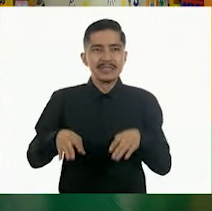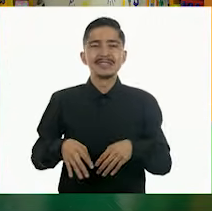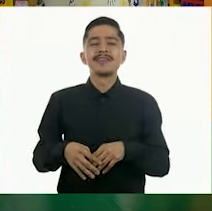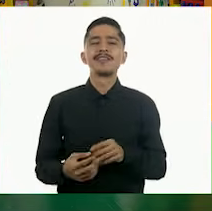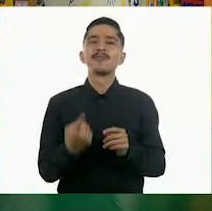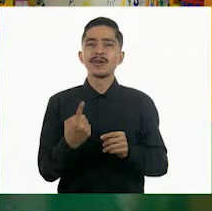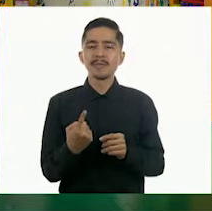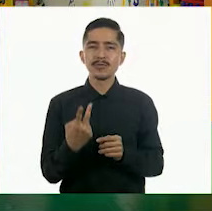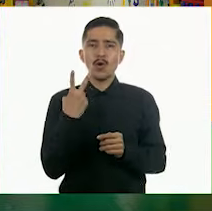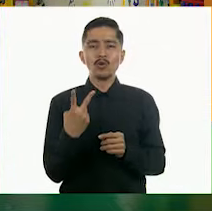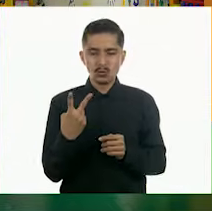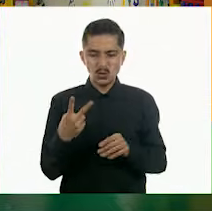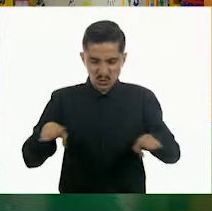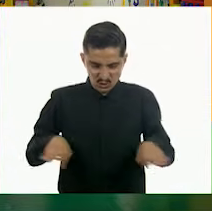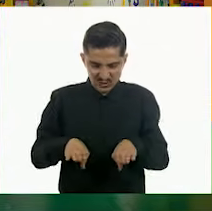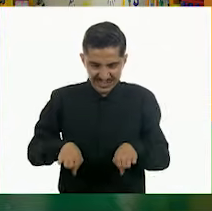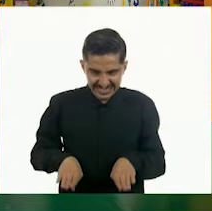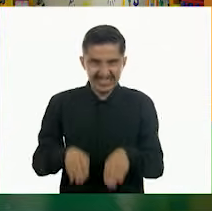vez. Dos.